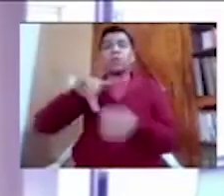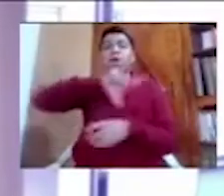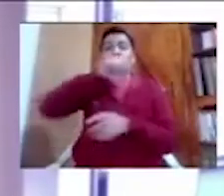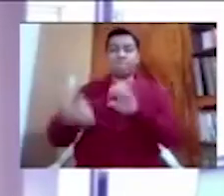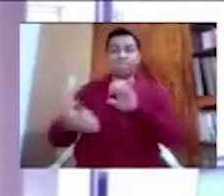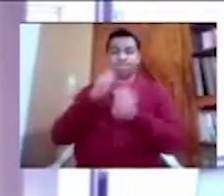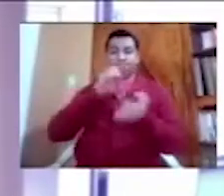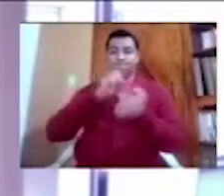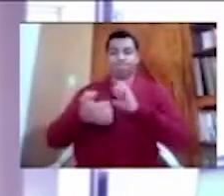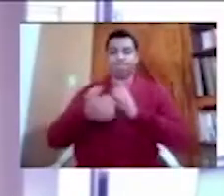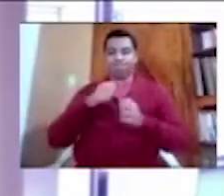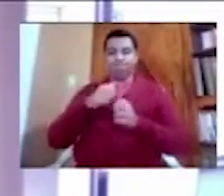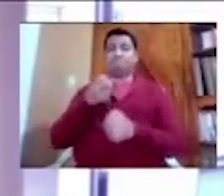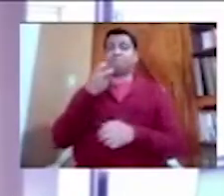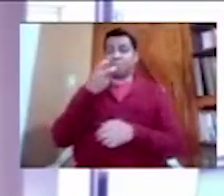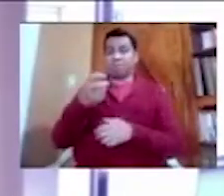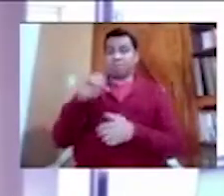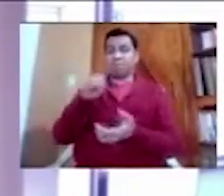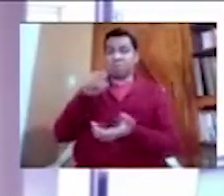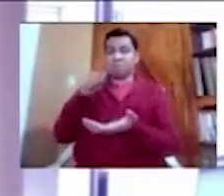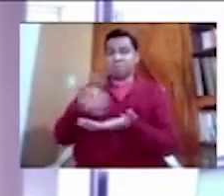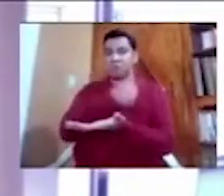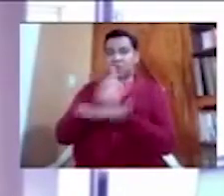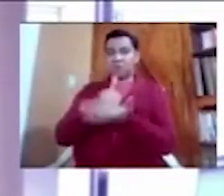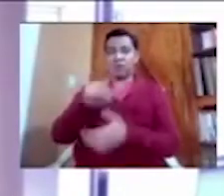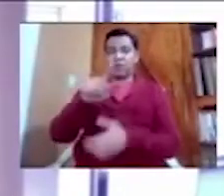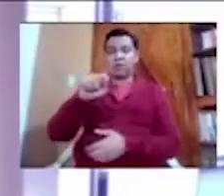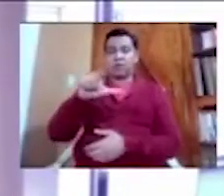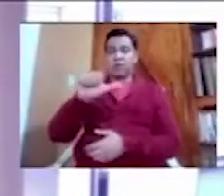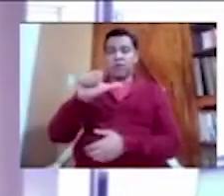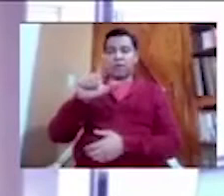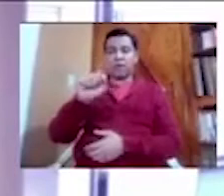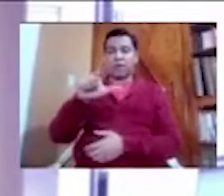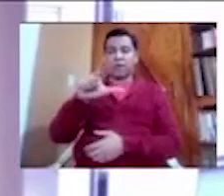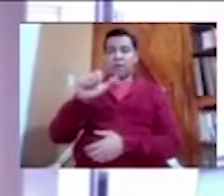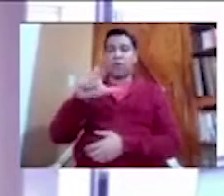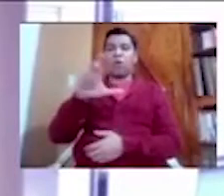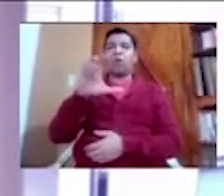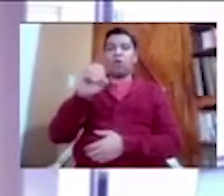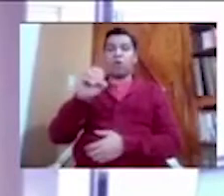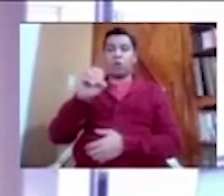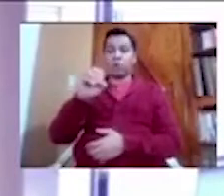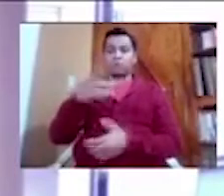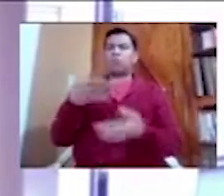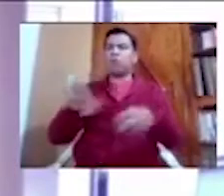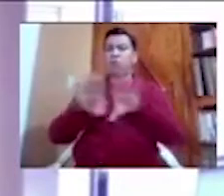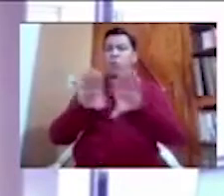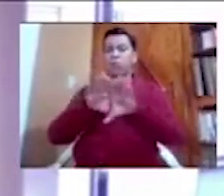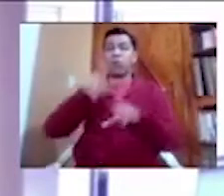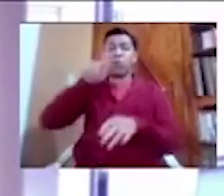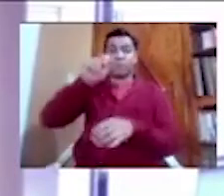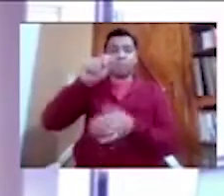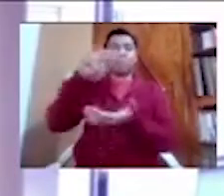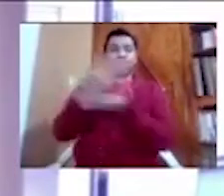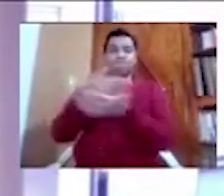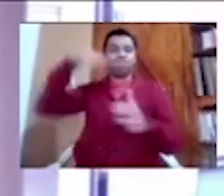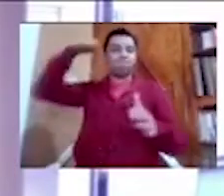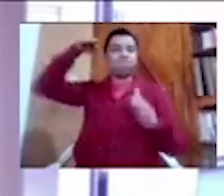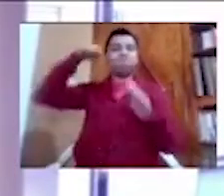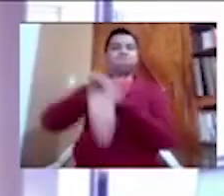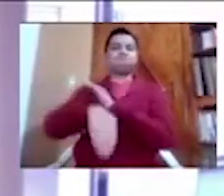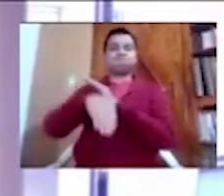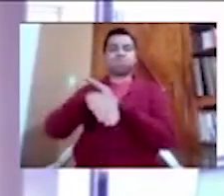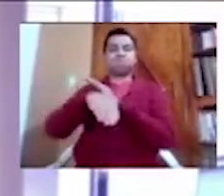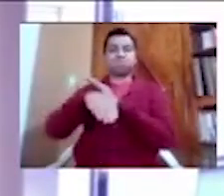resistencia hasta el 13 de agosto de 1521, cuando se confirma la caída político-militar de México